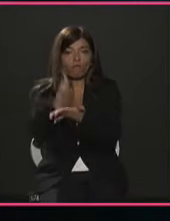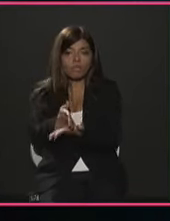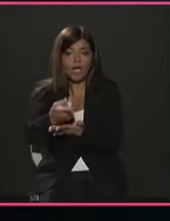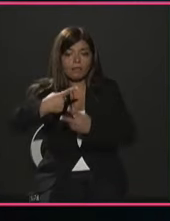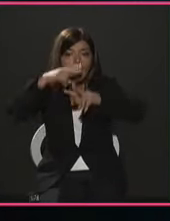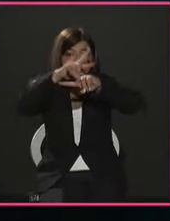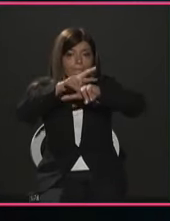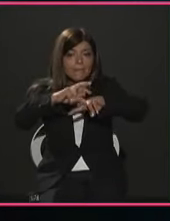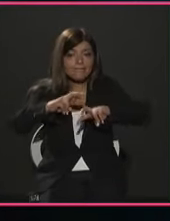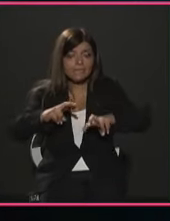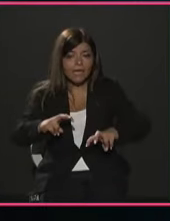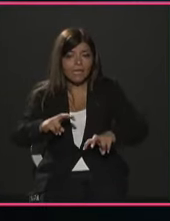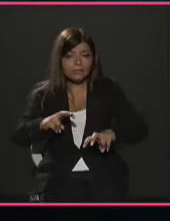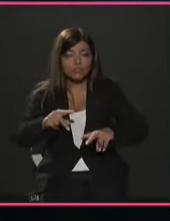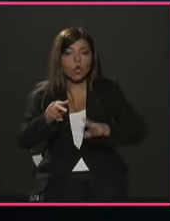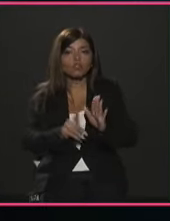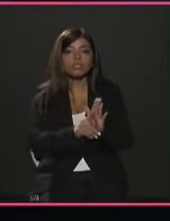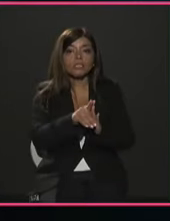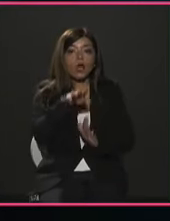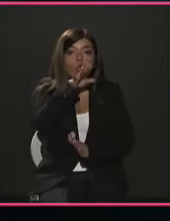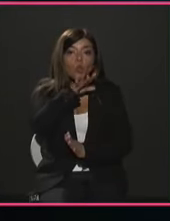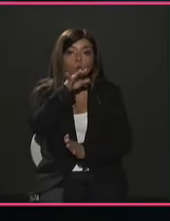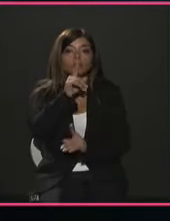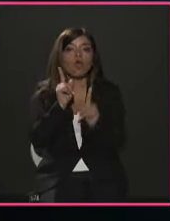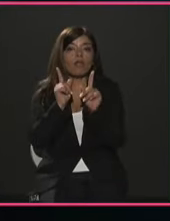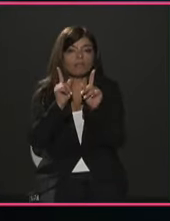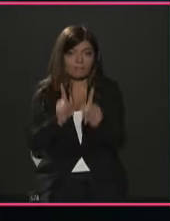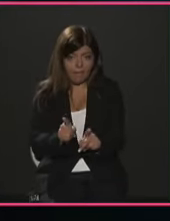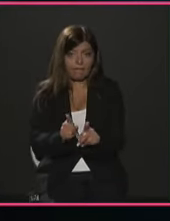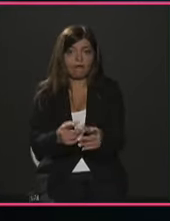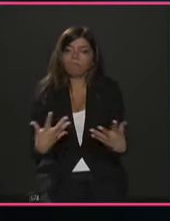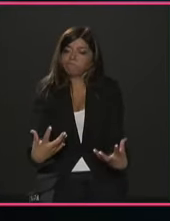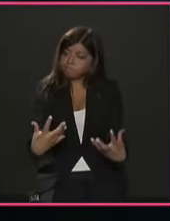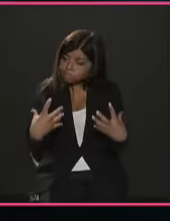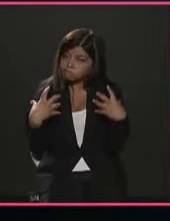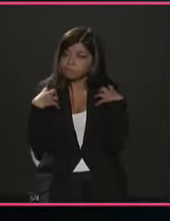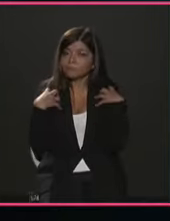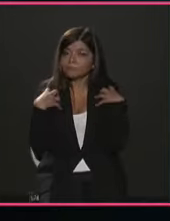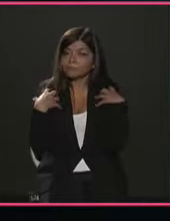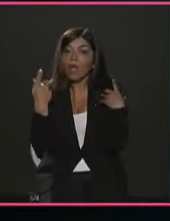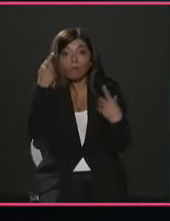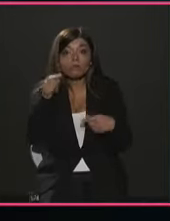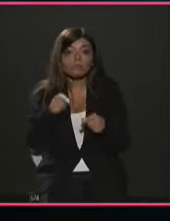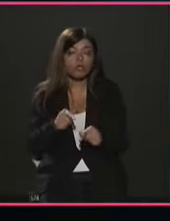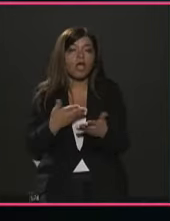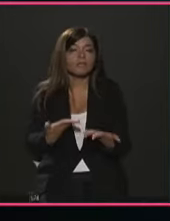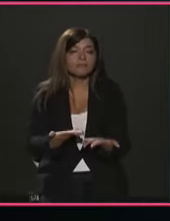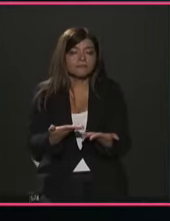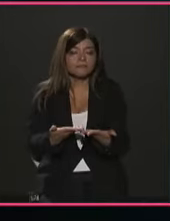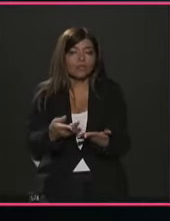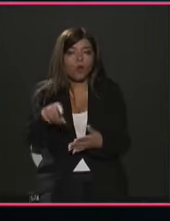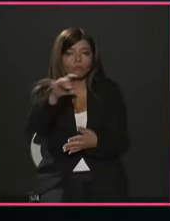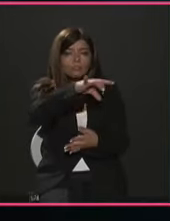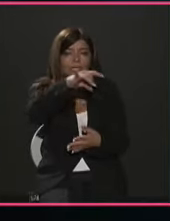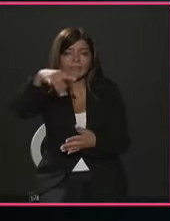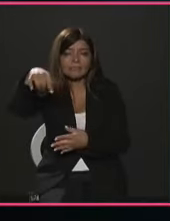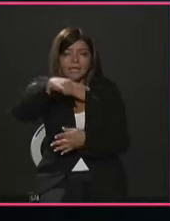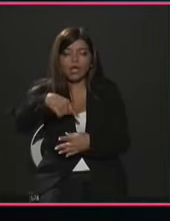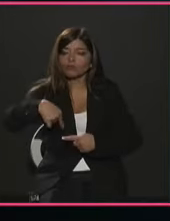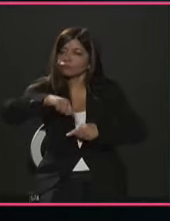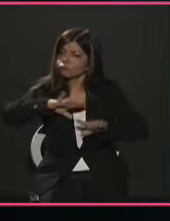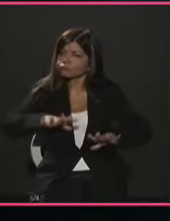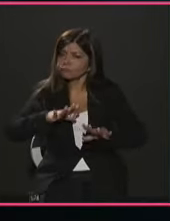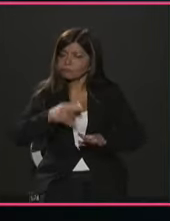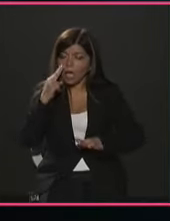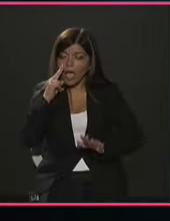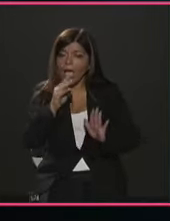su investigación desarrollo y uso debe ser responsable por ello quiero que sepan que estamos empeñados en